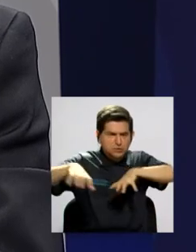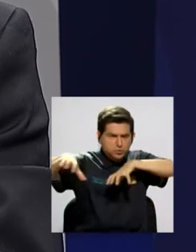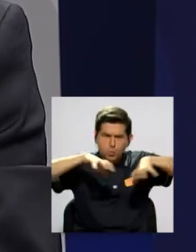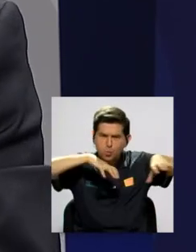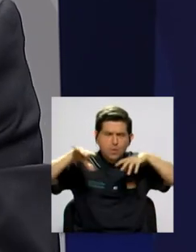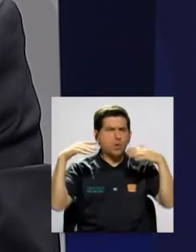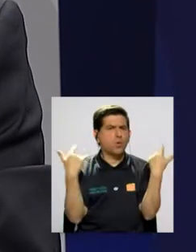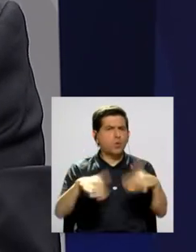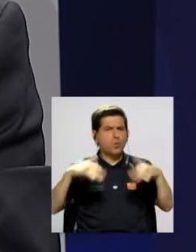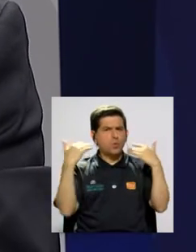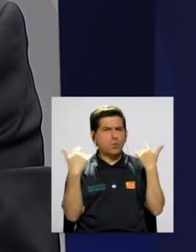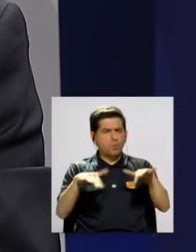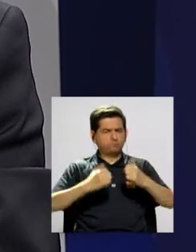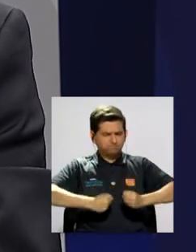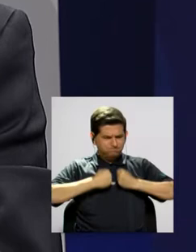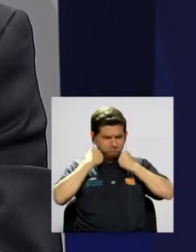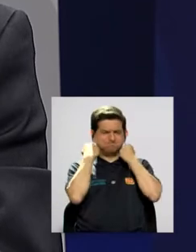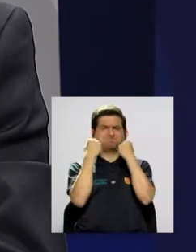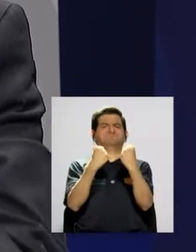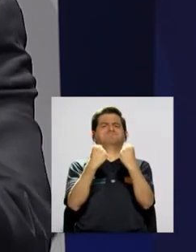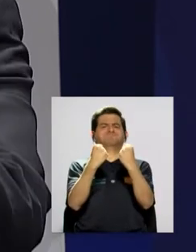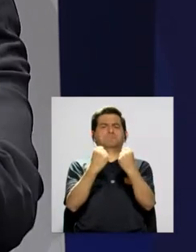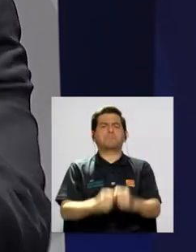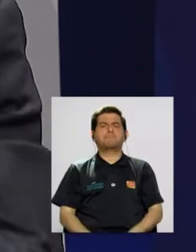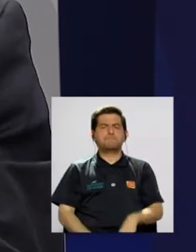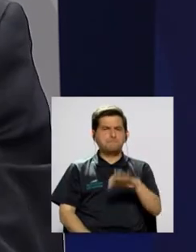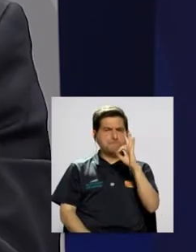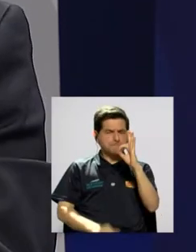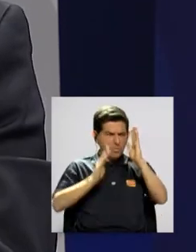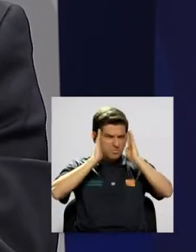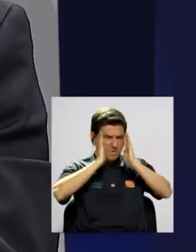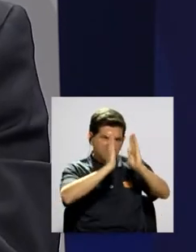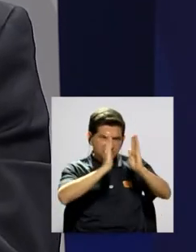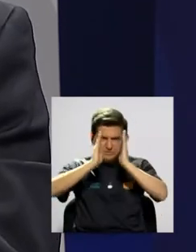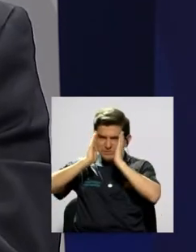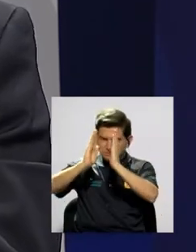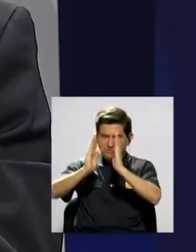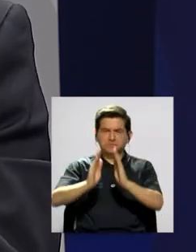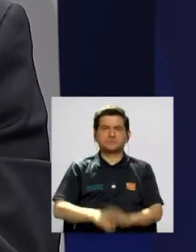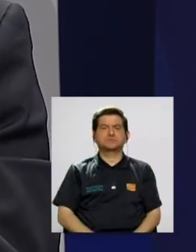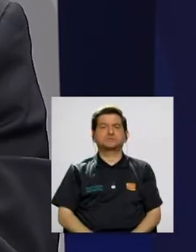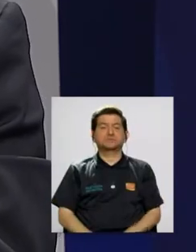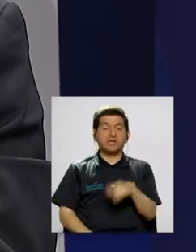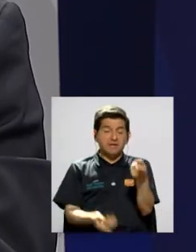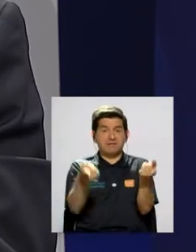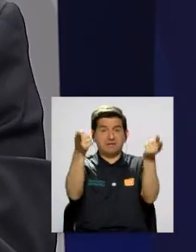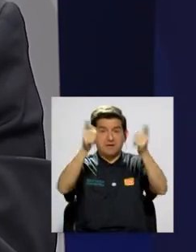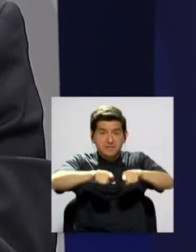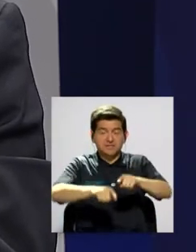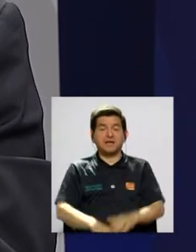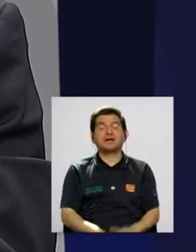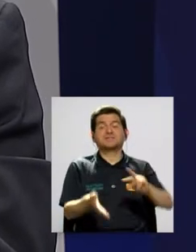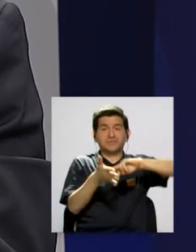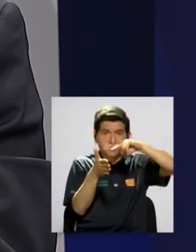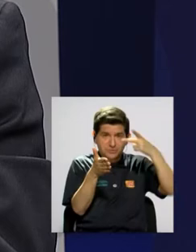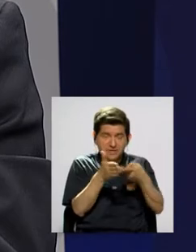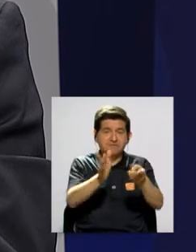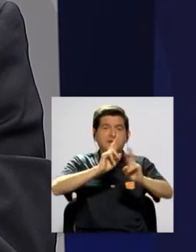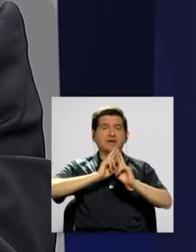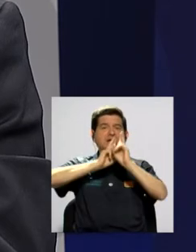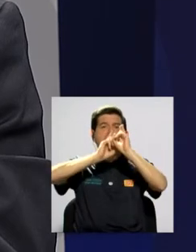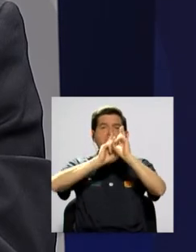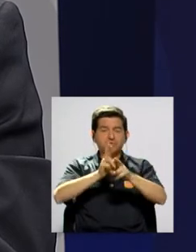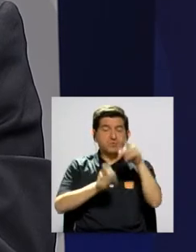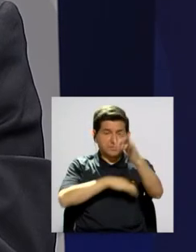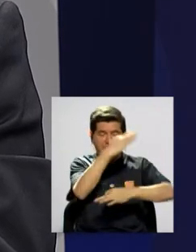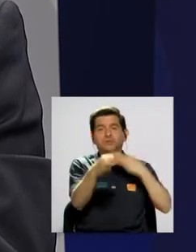movilización enorme, muy fuerte, muy bien dirigida y concentrada, y que ha redundado en un resultado de